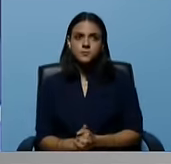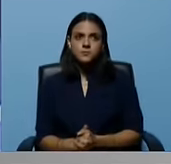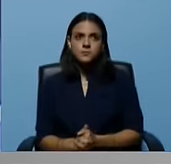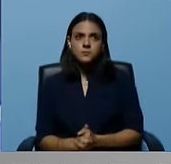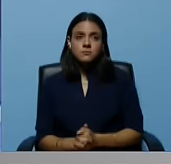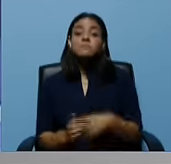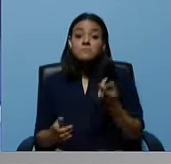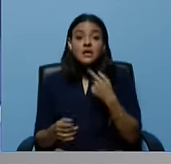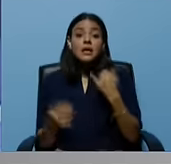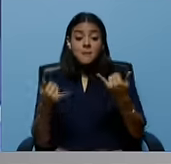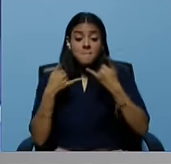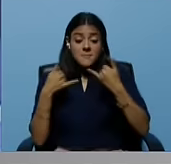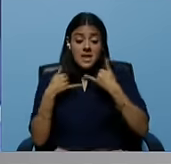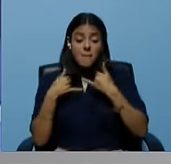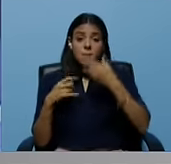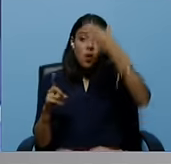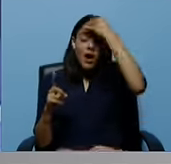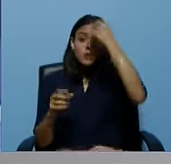Es lo que él dice